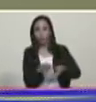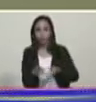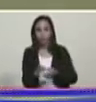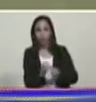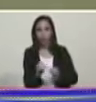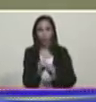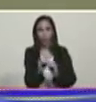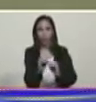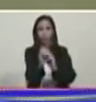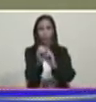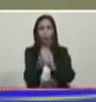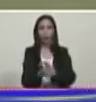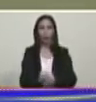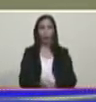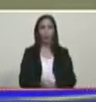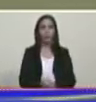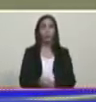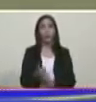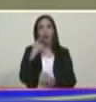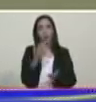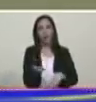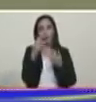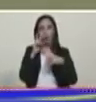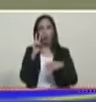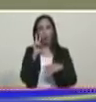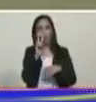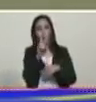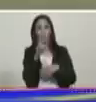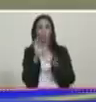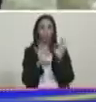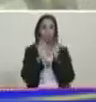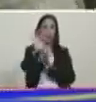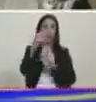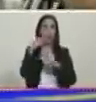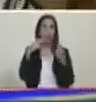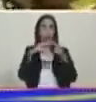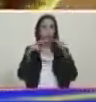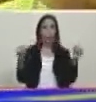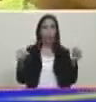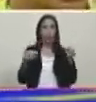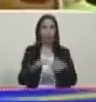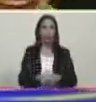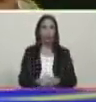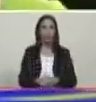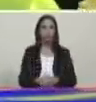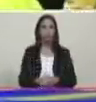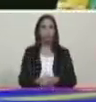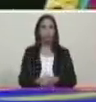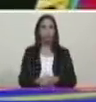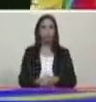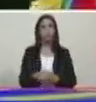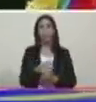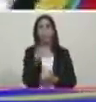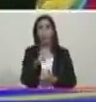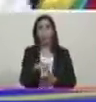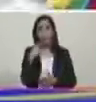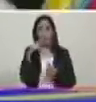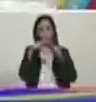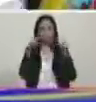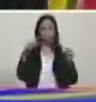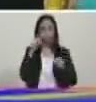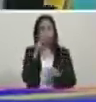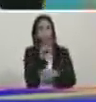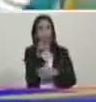al frente pudiésemos visualizar nuestro casco histórico, donde se encuentra nuestro Congreso de Angostura, y